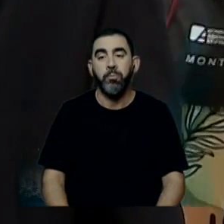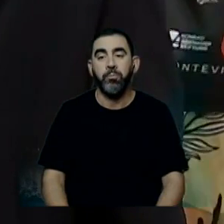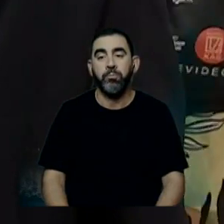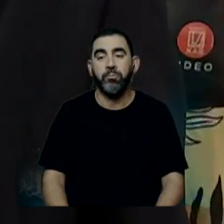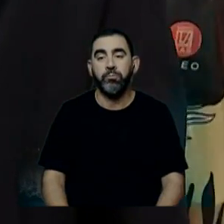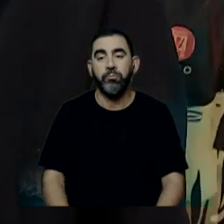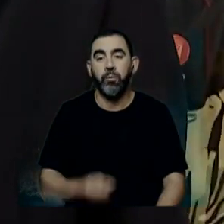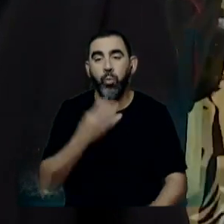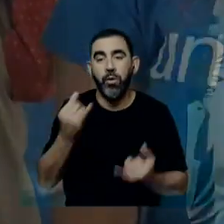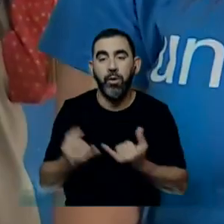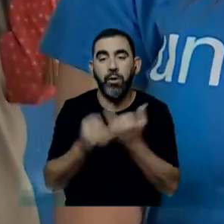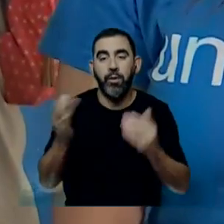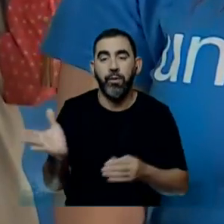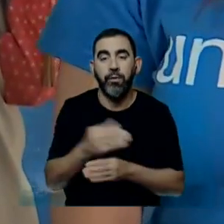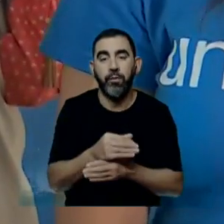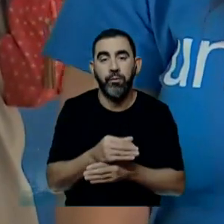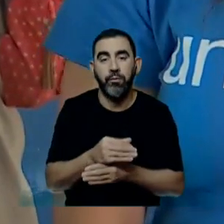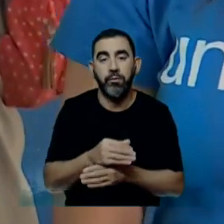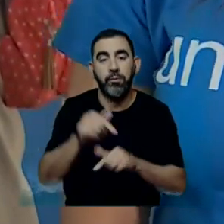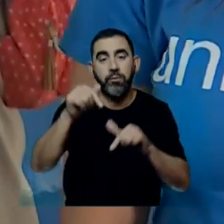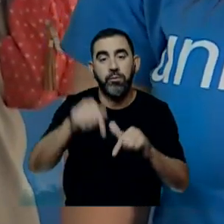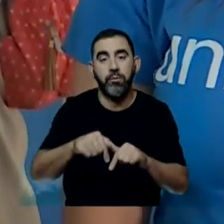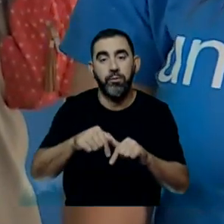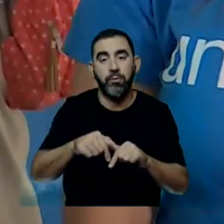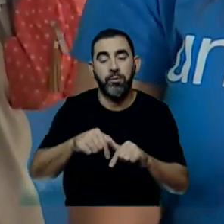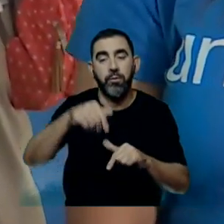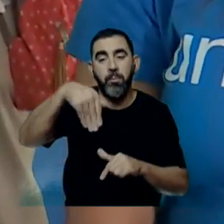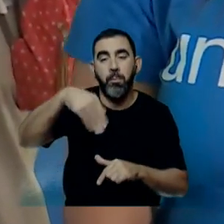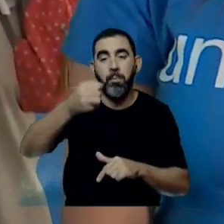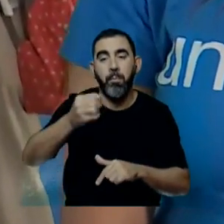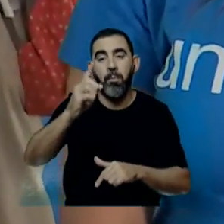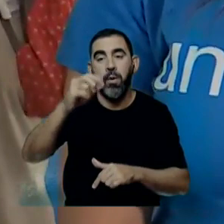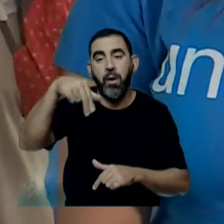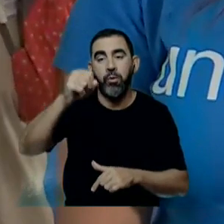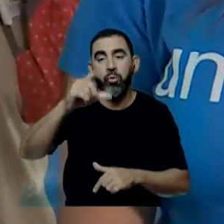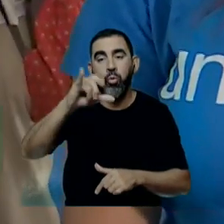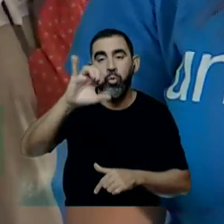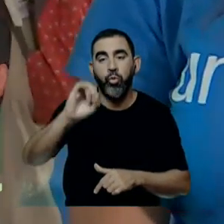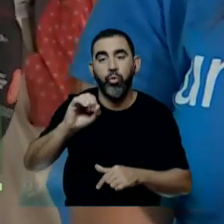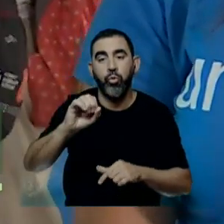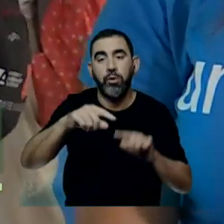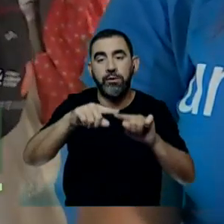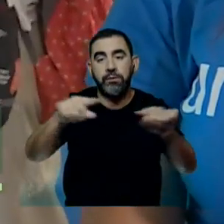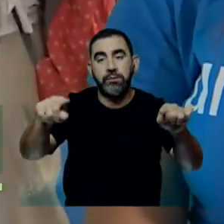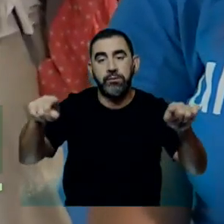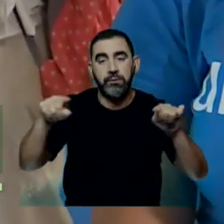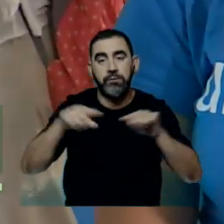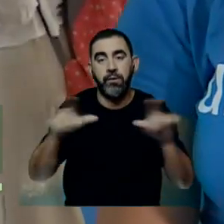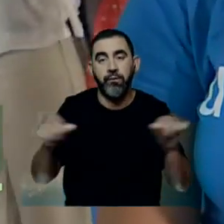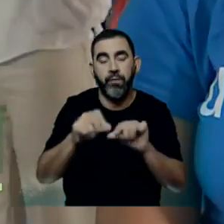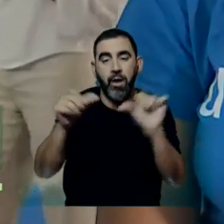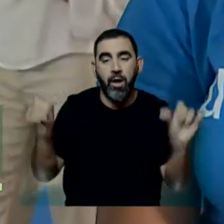Hola, José María, buen día para vos, para todas y todos. Nos encontramos en Magnolio Sala, donde acaba de finalizar un evento sobre